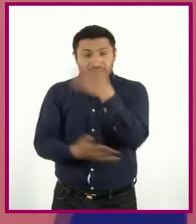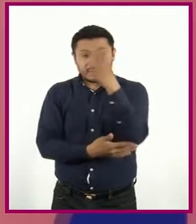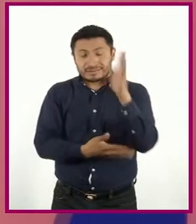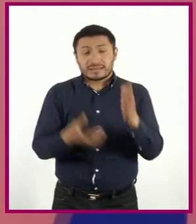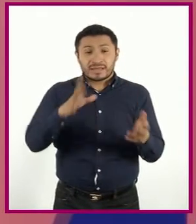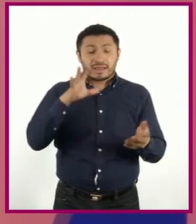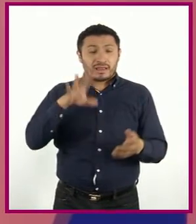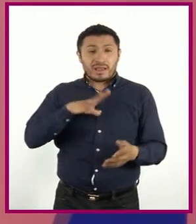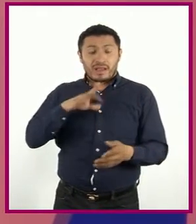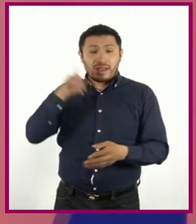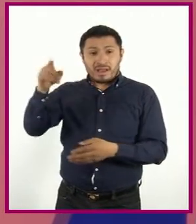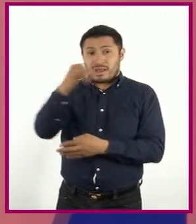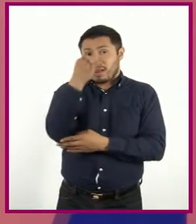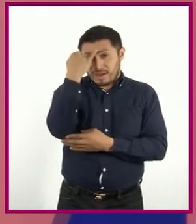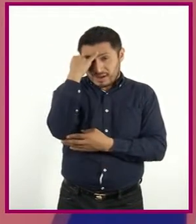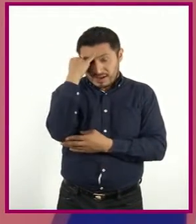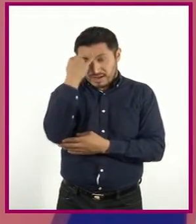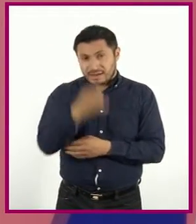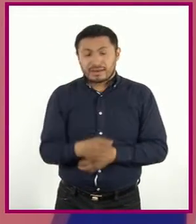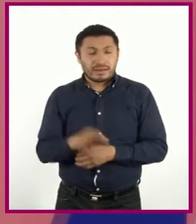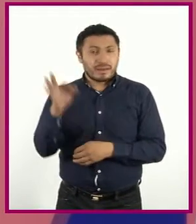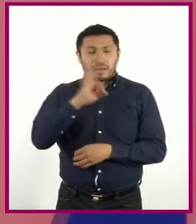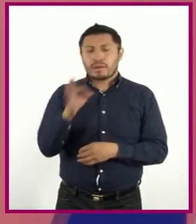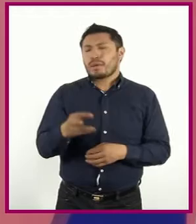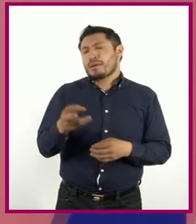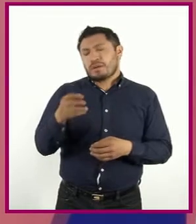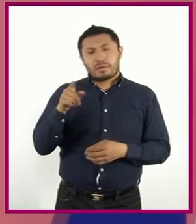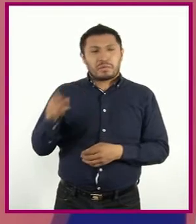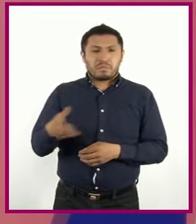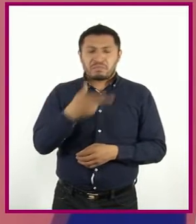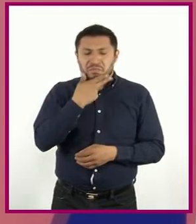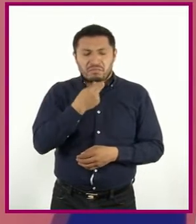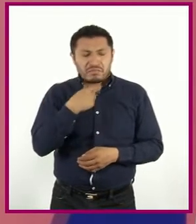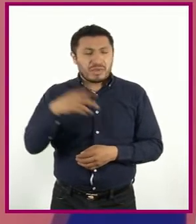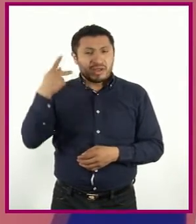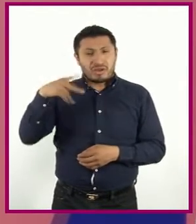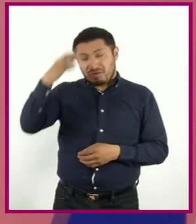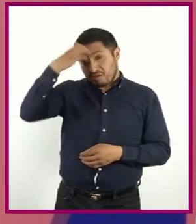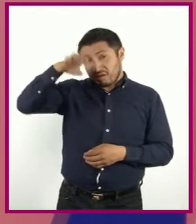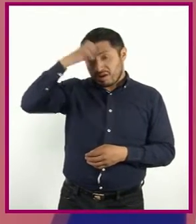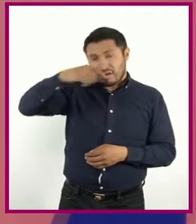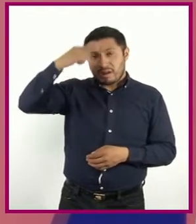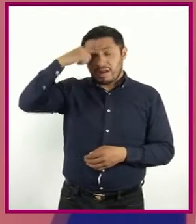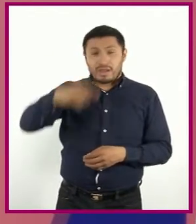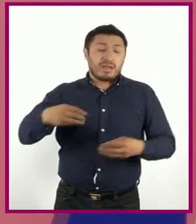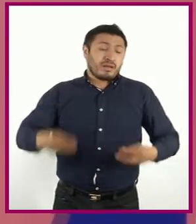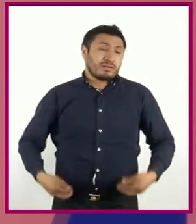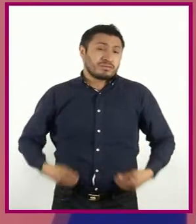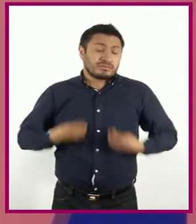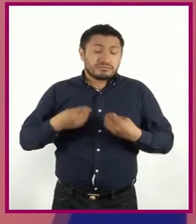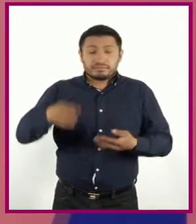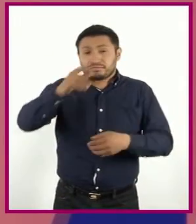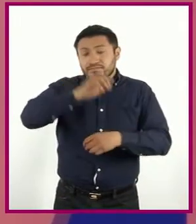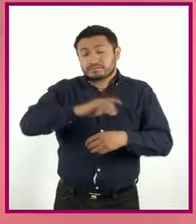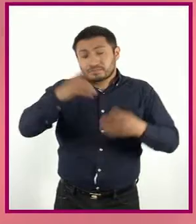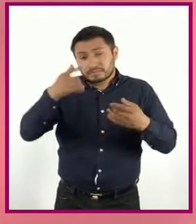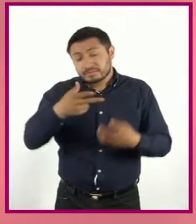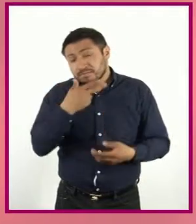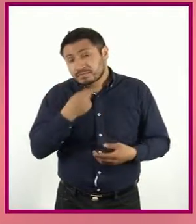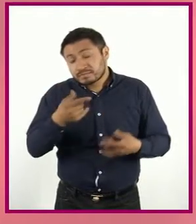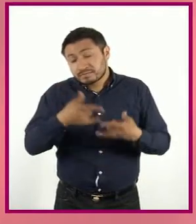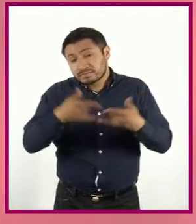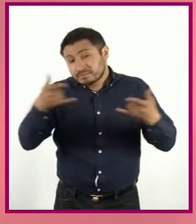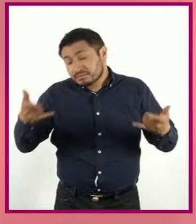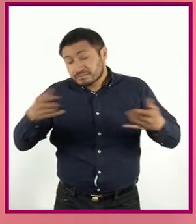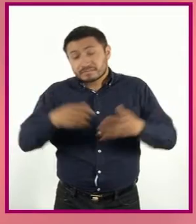en la India. Seguramente el autor tomó algunas de sus experiencias para darle vida al personaje. Si estoy en